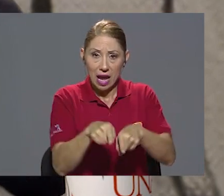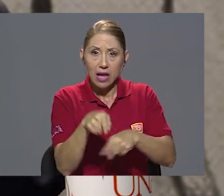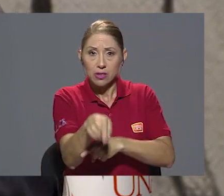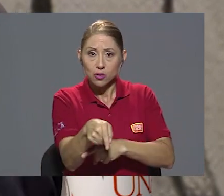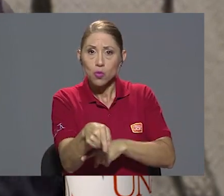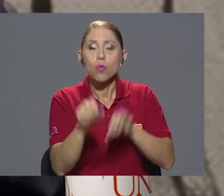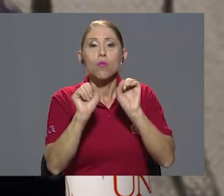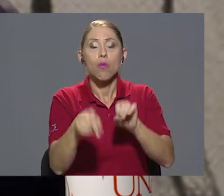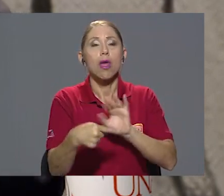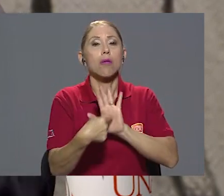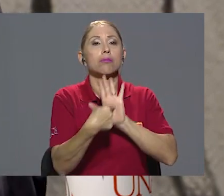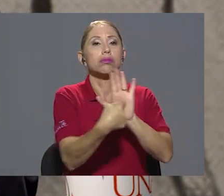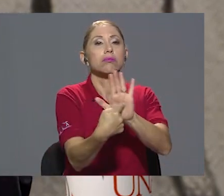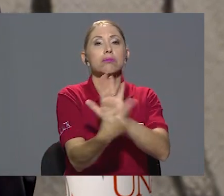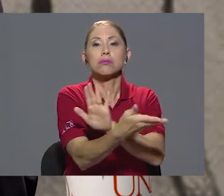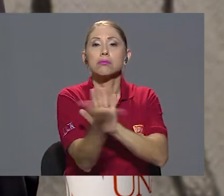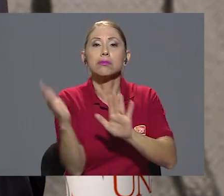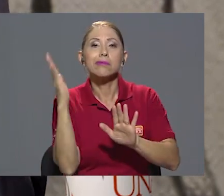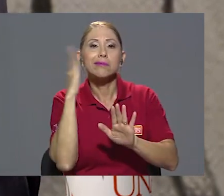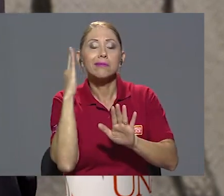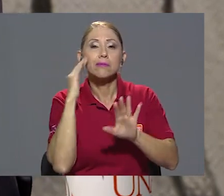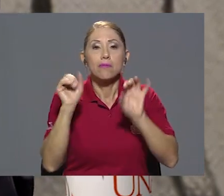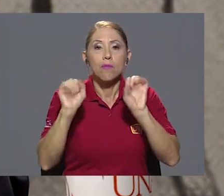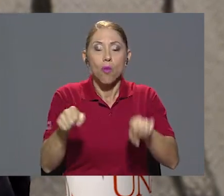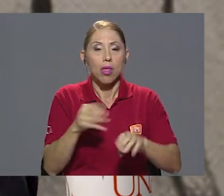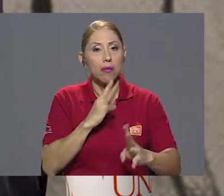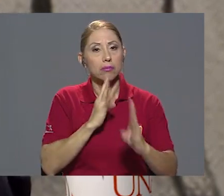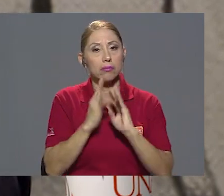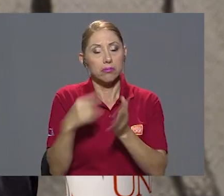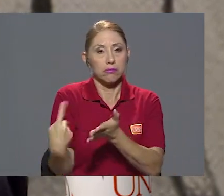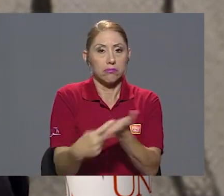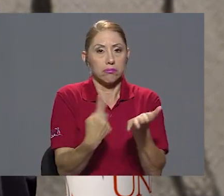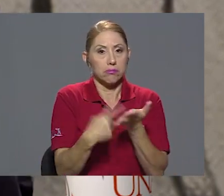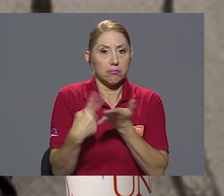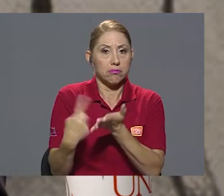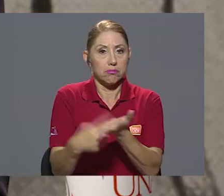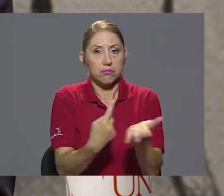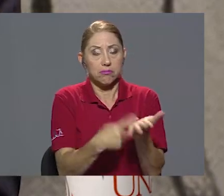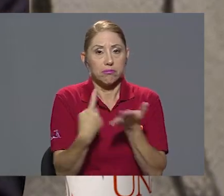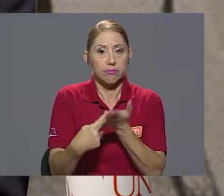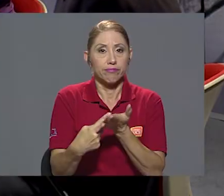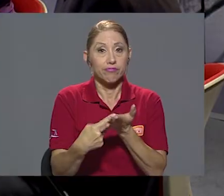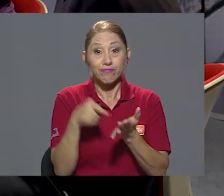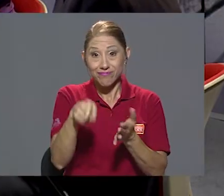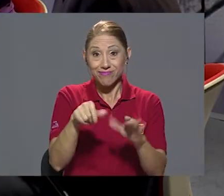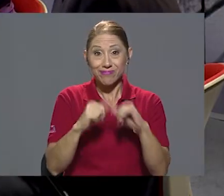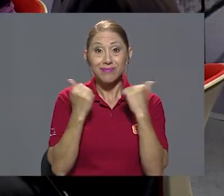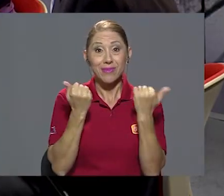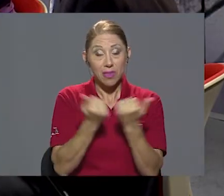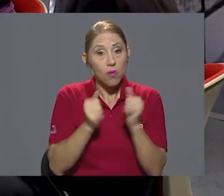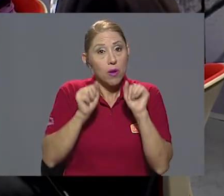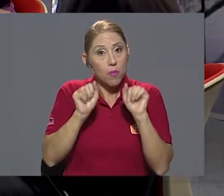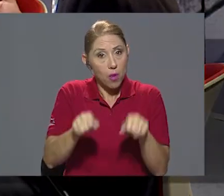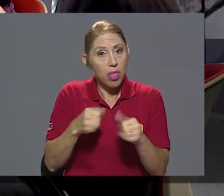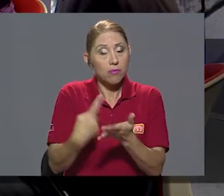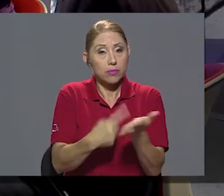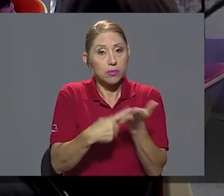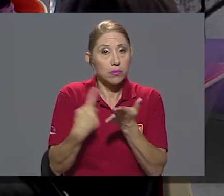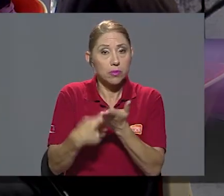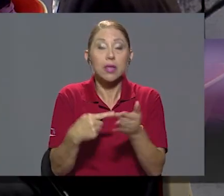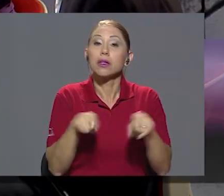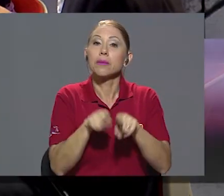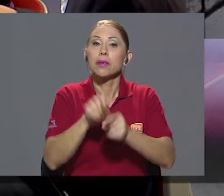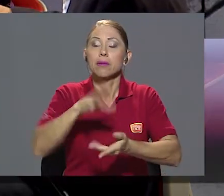se exponga, se discuta, se genere la discusión en el aula. Aprendizaje cooperativo,